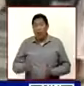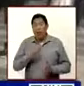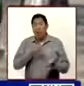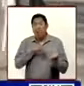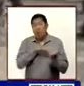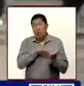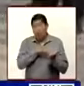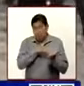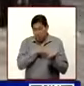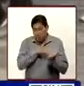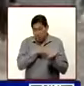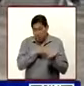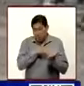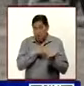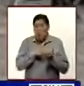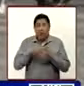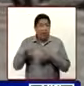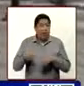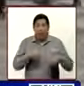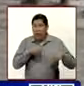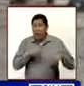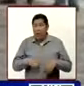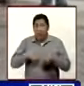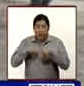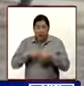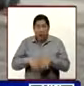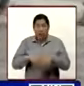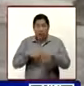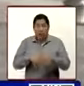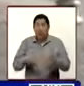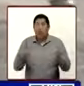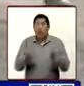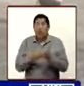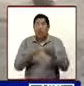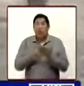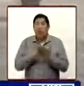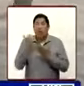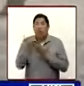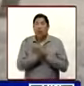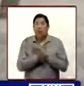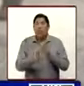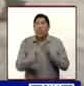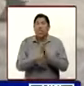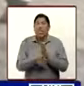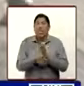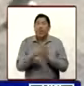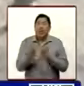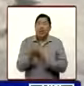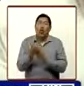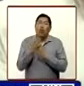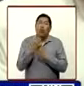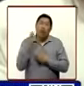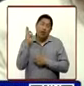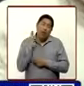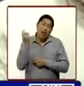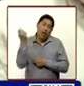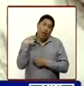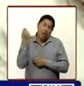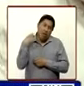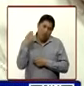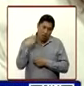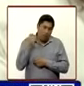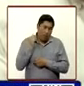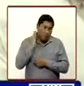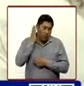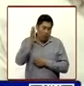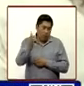sector médico son sectores que se movilizan en contra de este proyecto de ley de la jubilación. Esperemos que para la próxima movilización